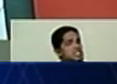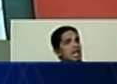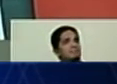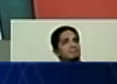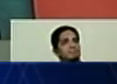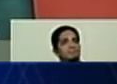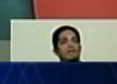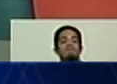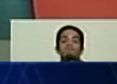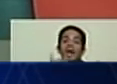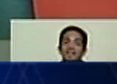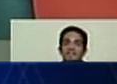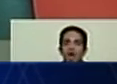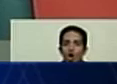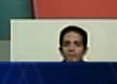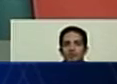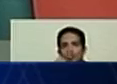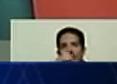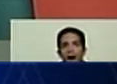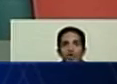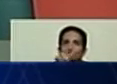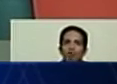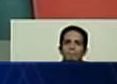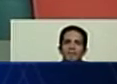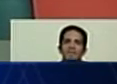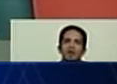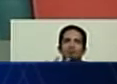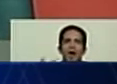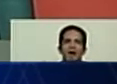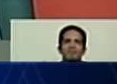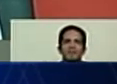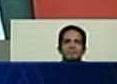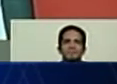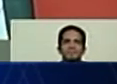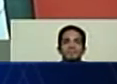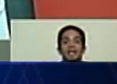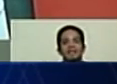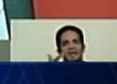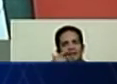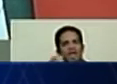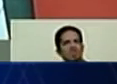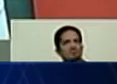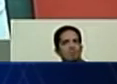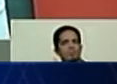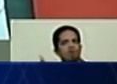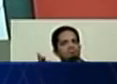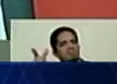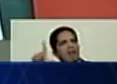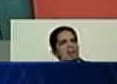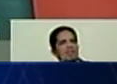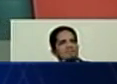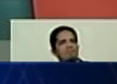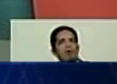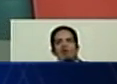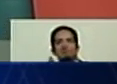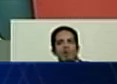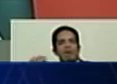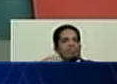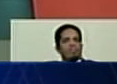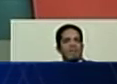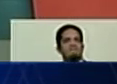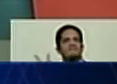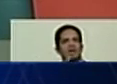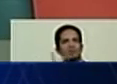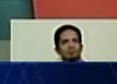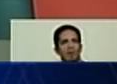que ha empezado el año 2019 y esos políticos carroñas no gobiernan a Venezuela para